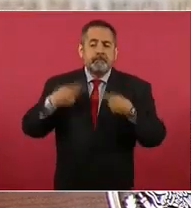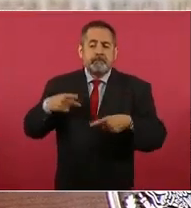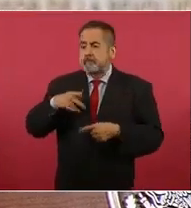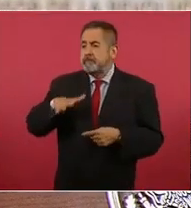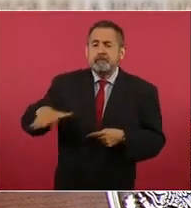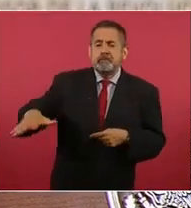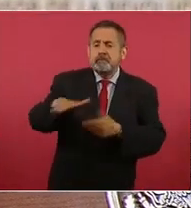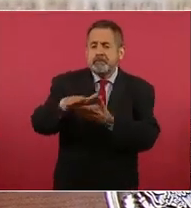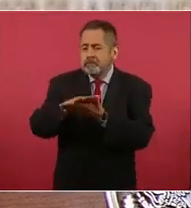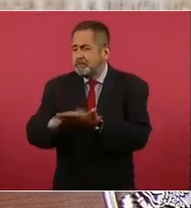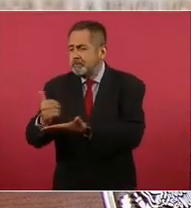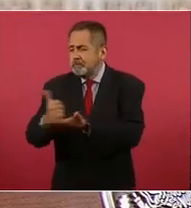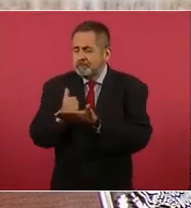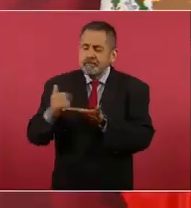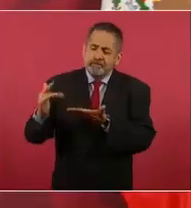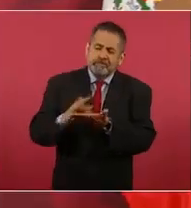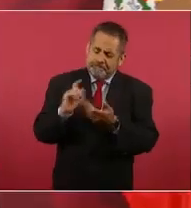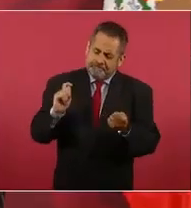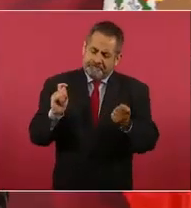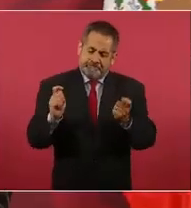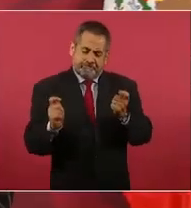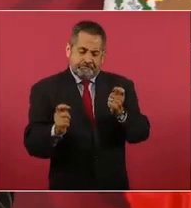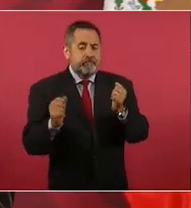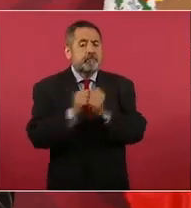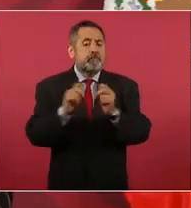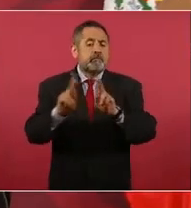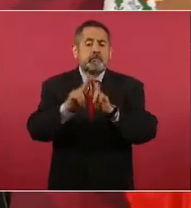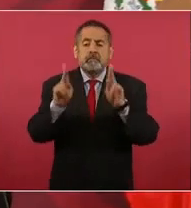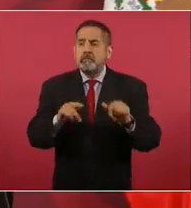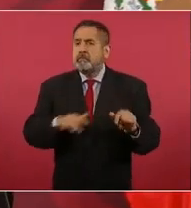abajo y de manera pacífica,